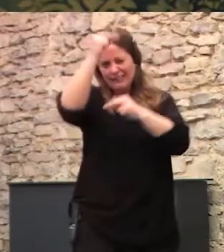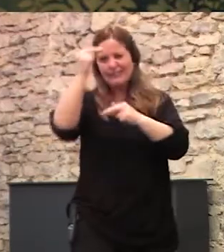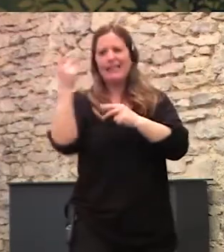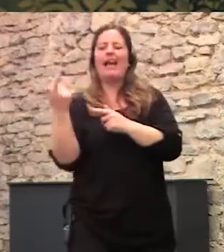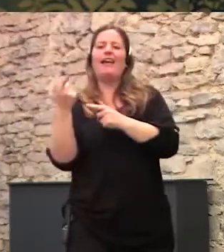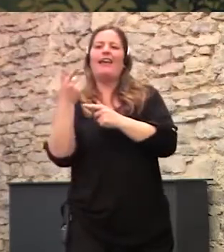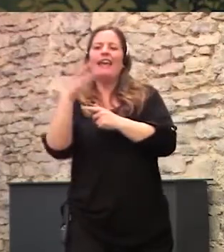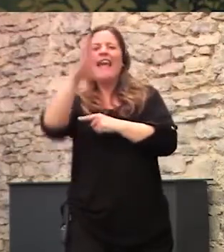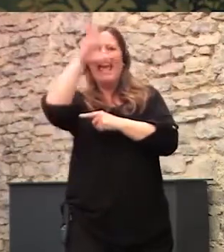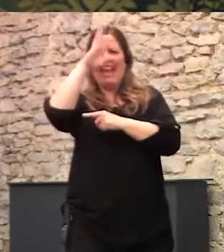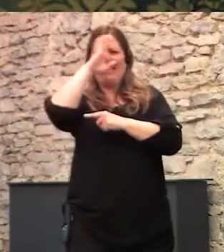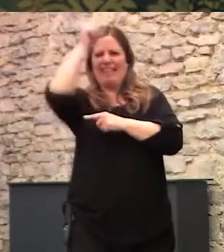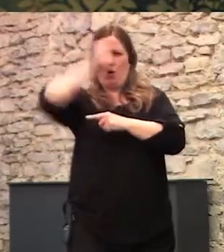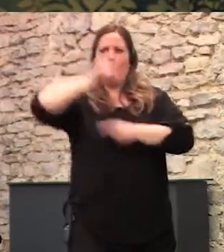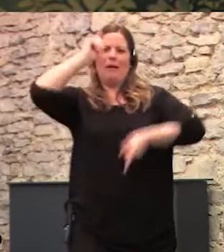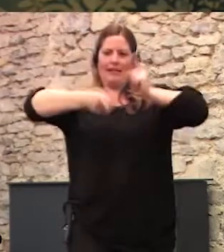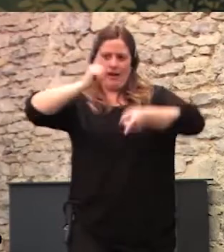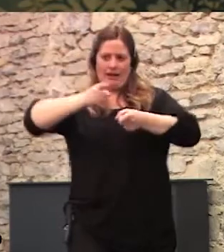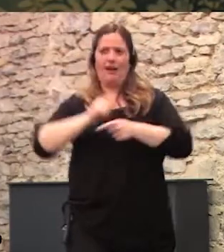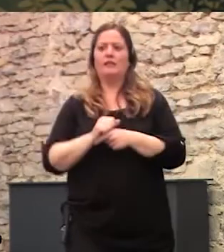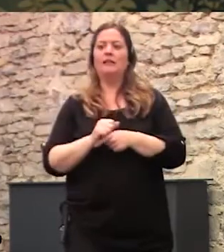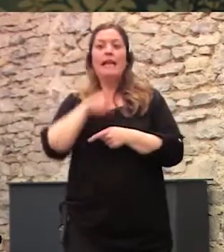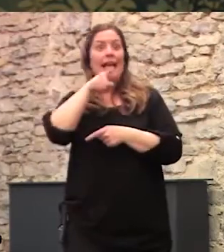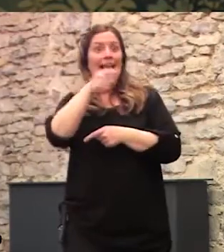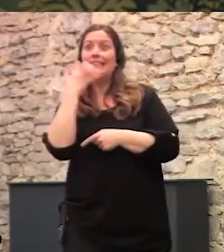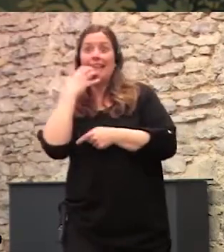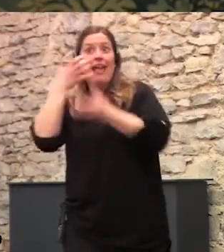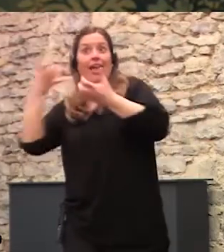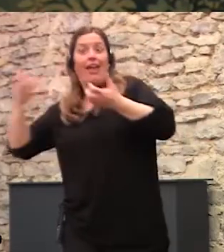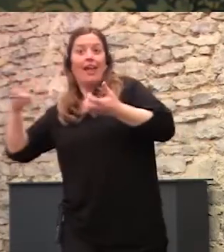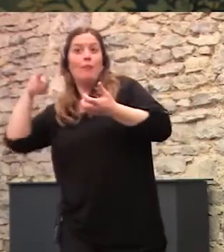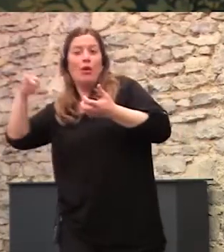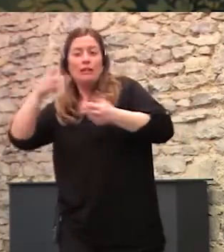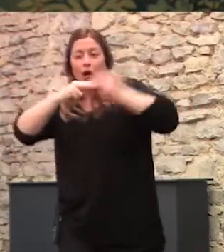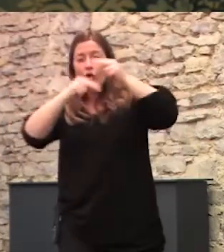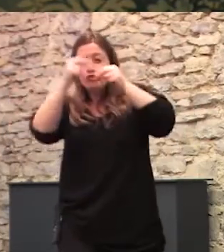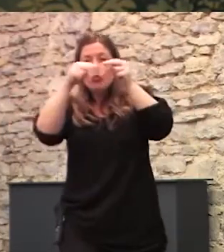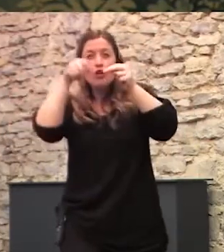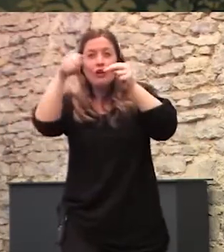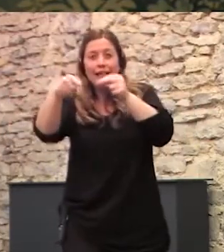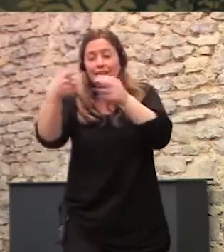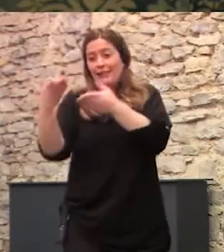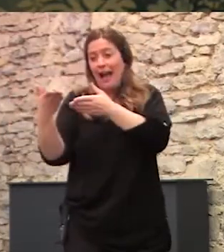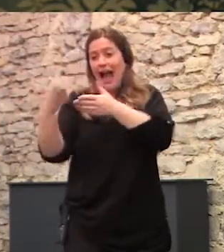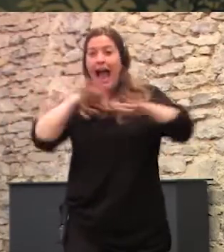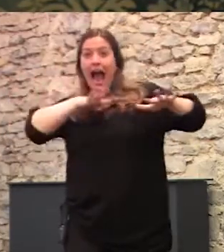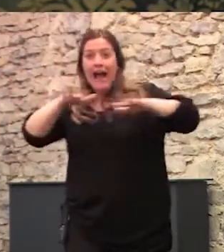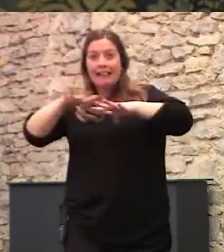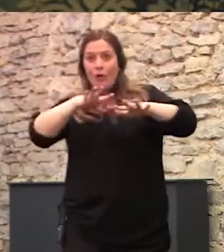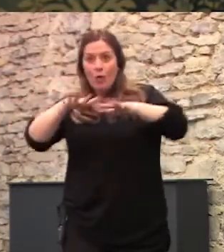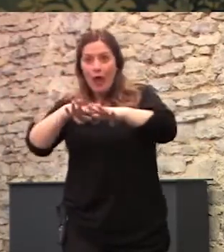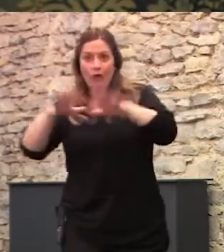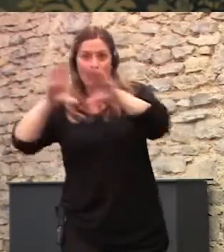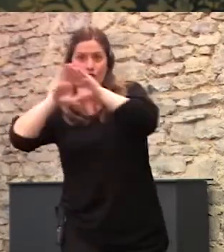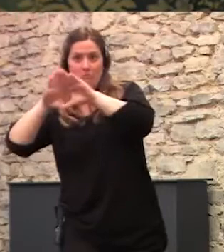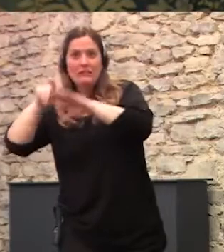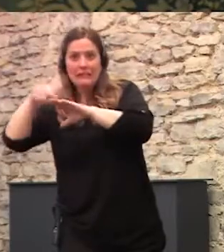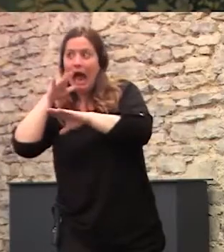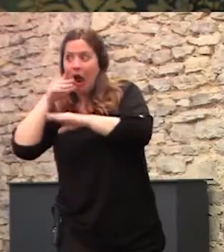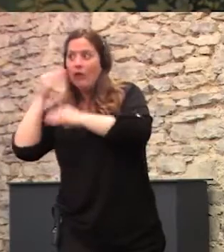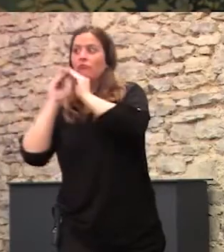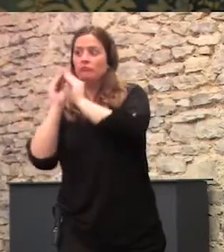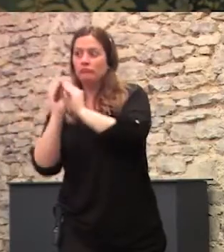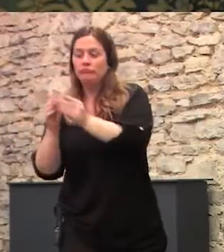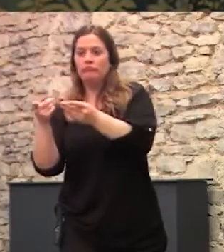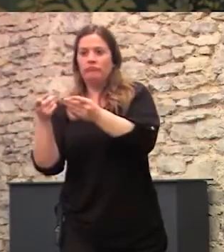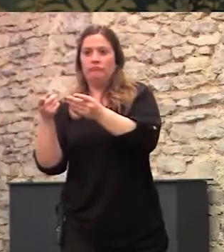creo que esto es un ejemplo, ¿no?, de esa construcción, de esa articulación que se está haciendo. Eso era el, ¿cómo se llama?,